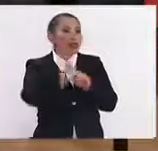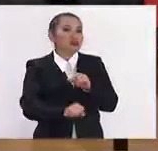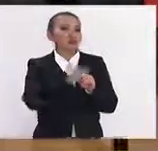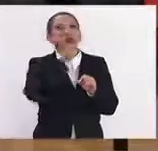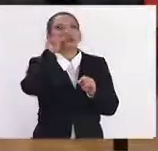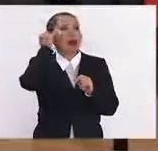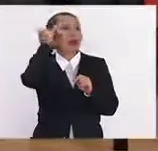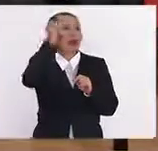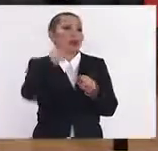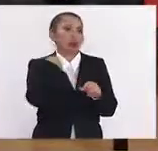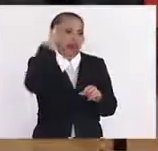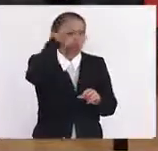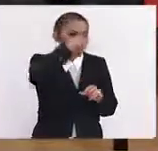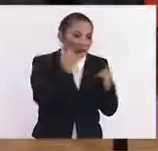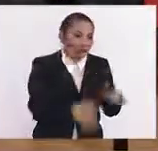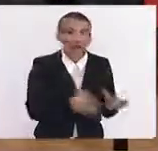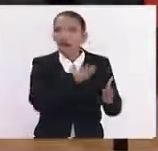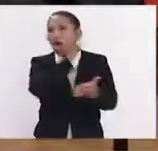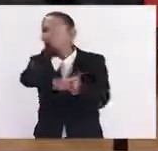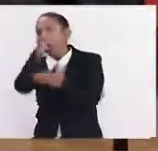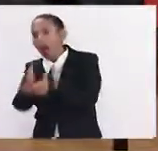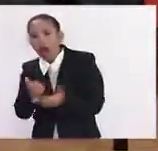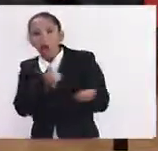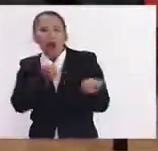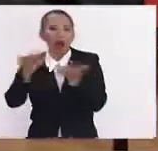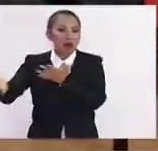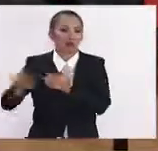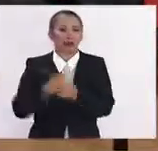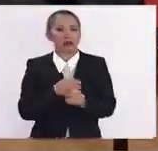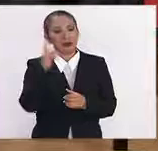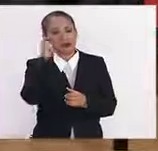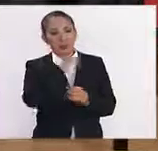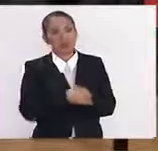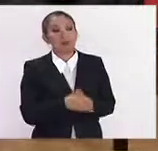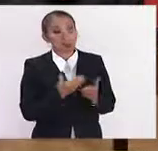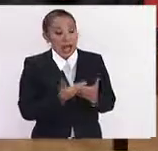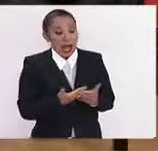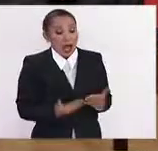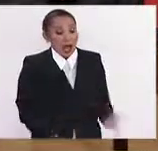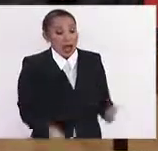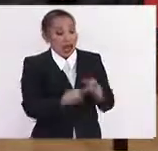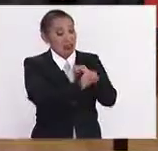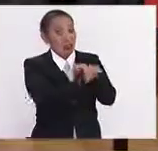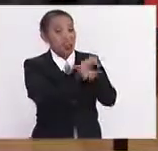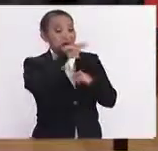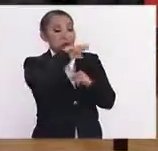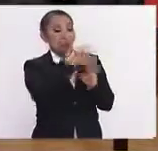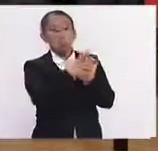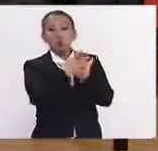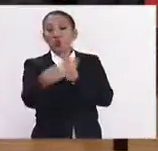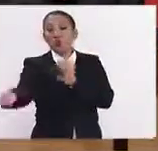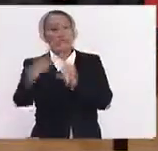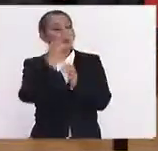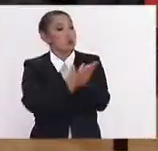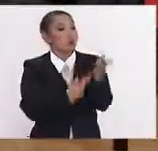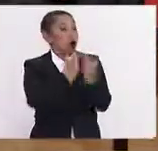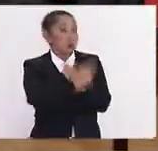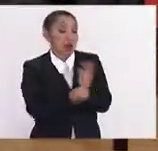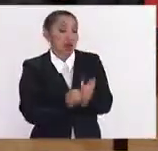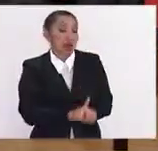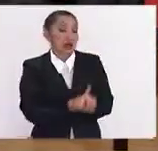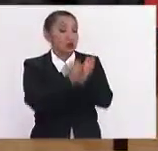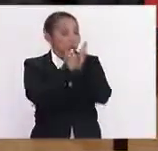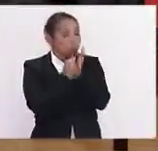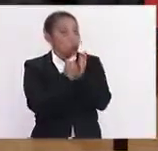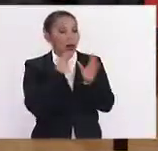quién sabe qué hubiera sido necesario, ¿no? Tener que ir ahí o no sé. Claro, la facilidad, ¿no? Y ahora todos estos programas pues tienen